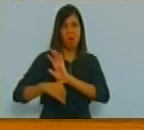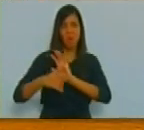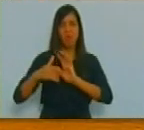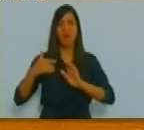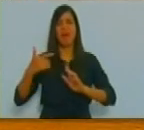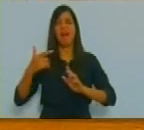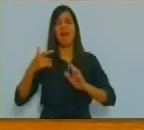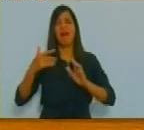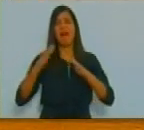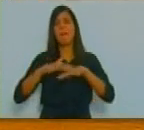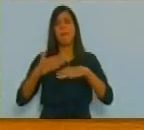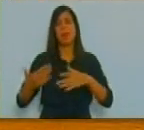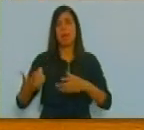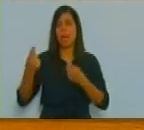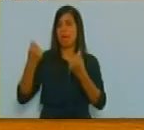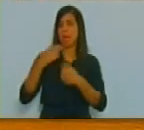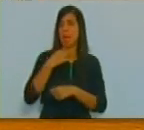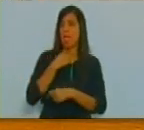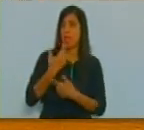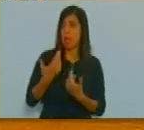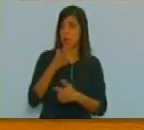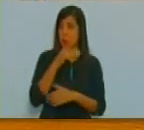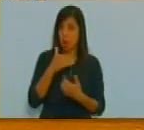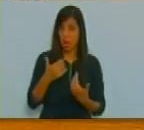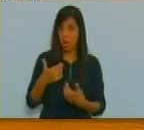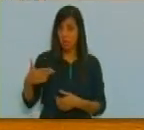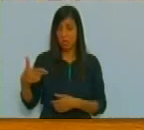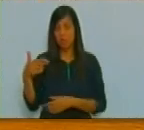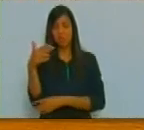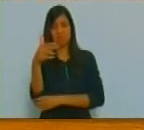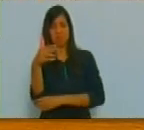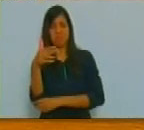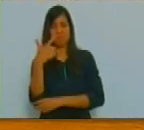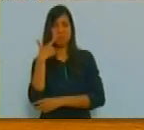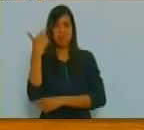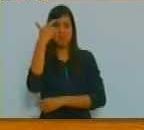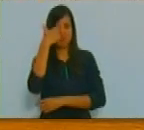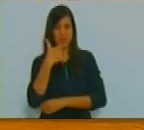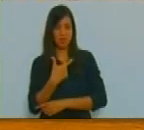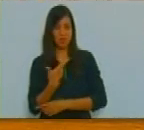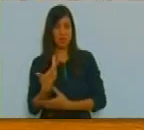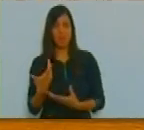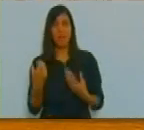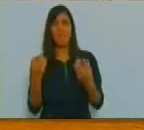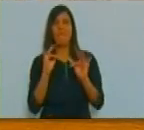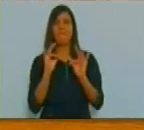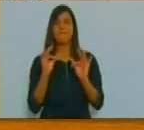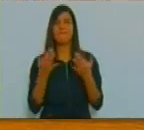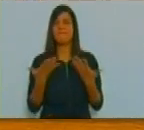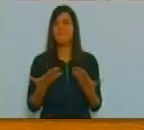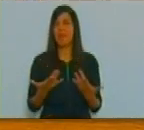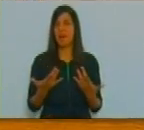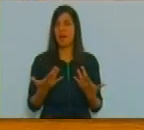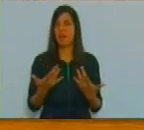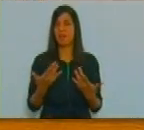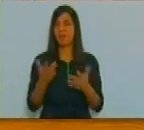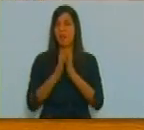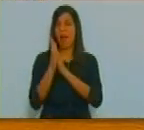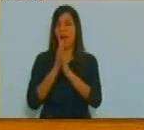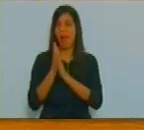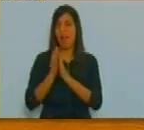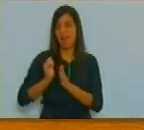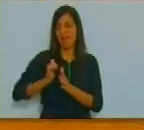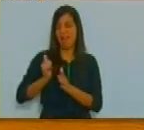para no yo no diría como una forma de vida no como una forma donde bien retribuidos